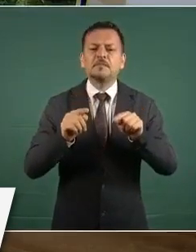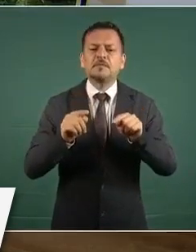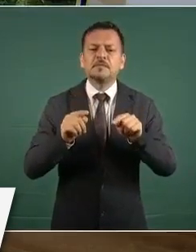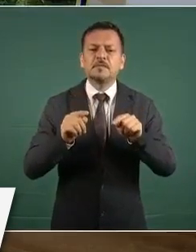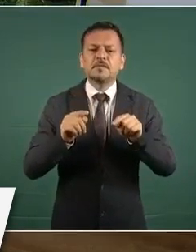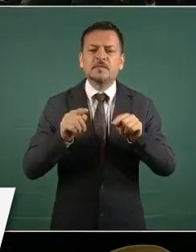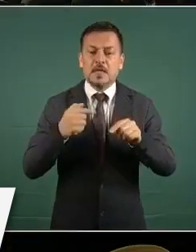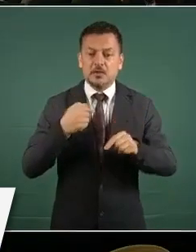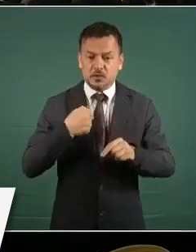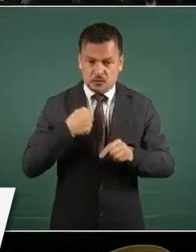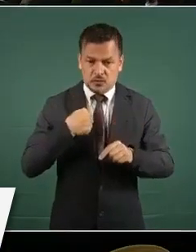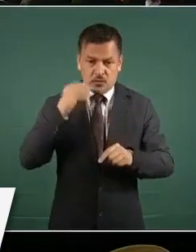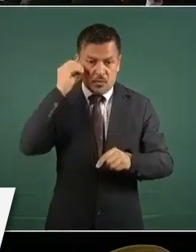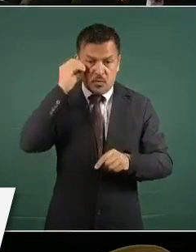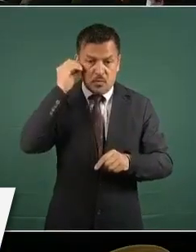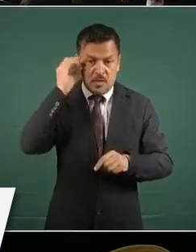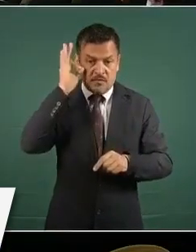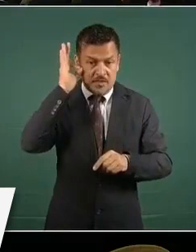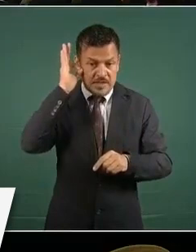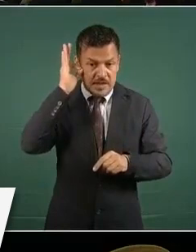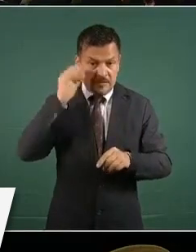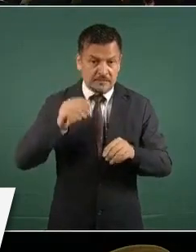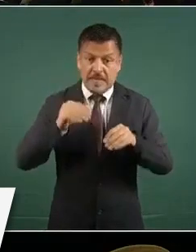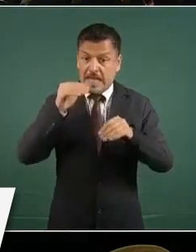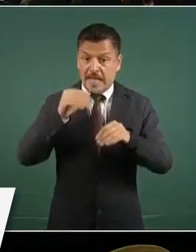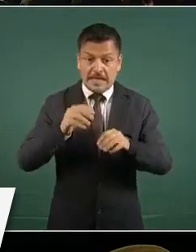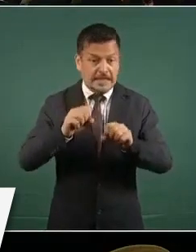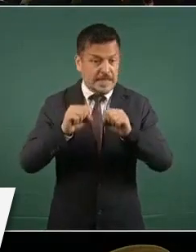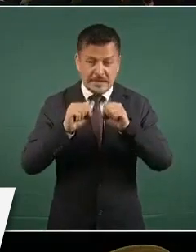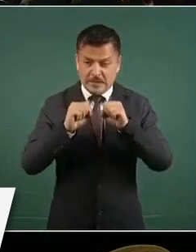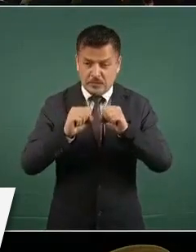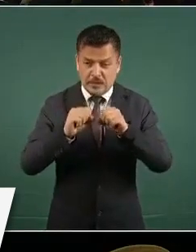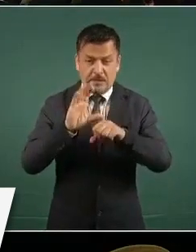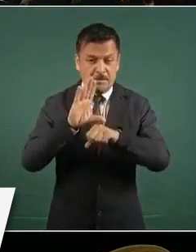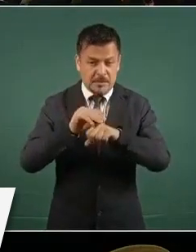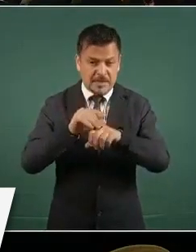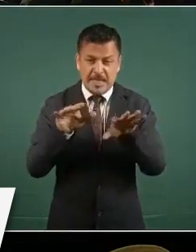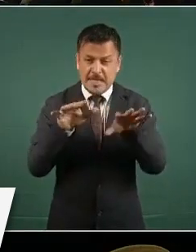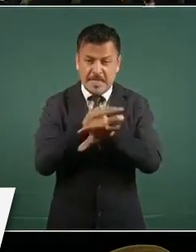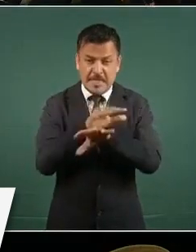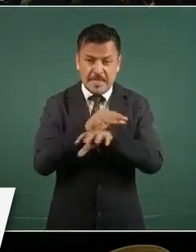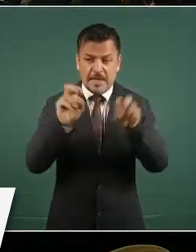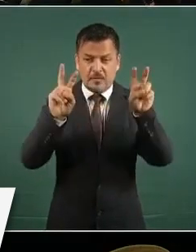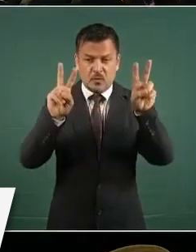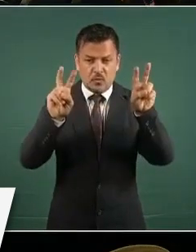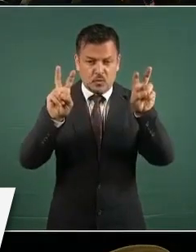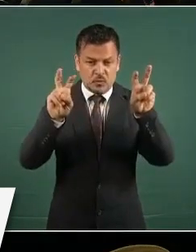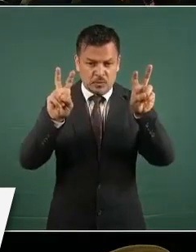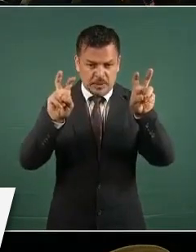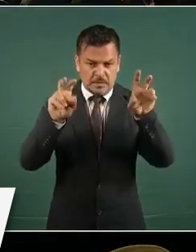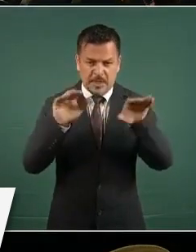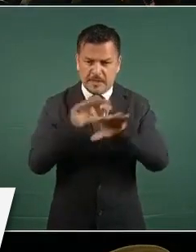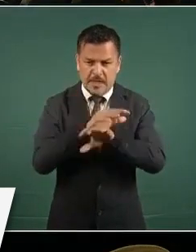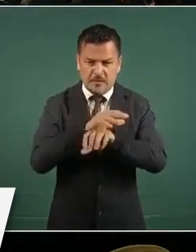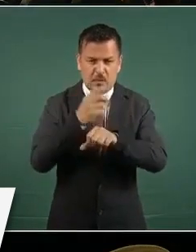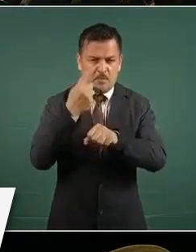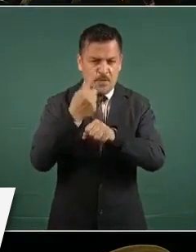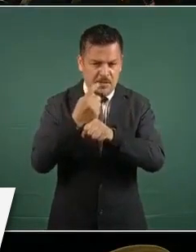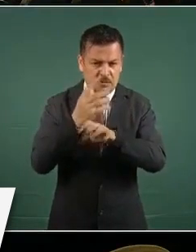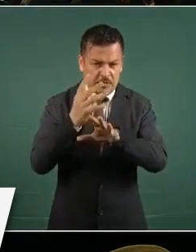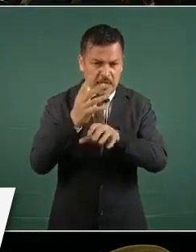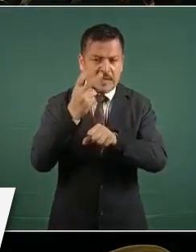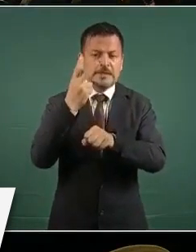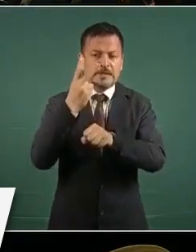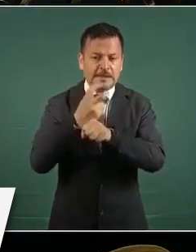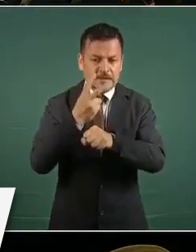y yo yo hasta aquí dejaría la parte de seguridad si me lo permiten y pasaría al segundo punto que me pide el señor